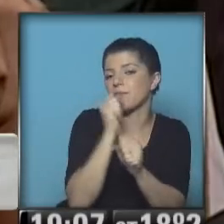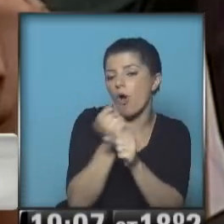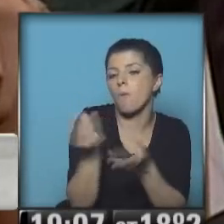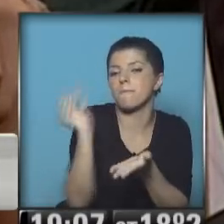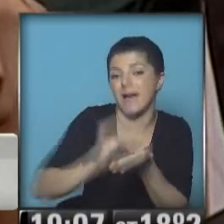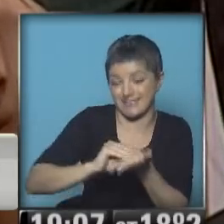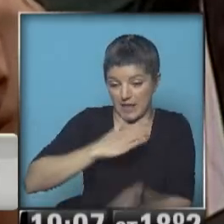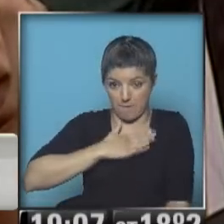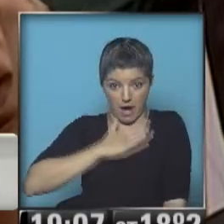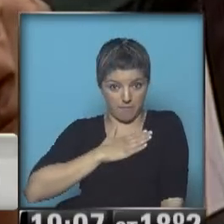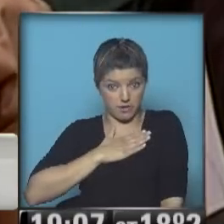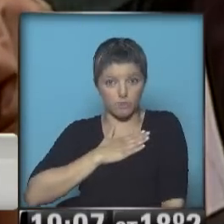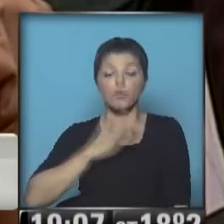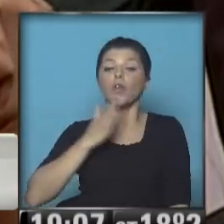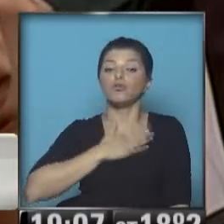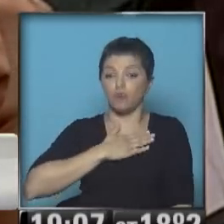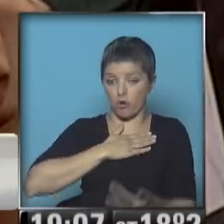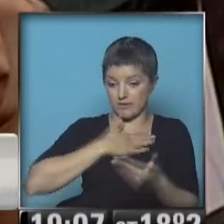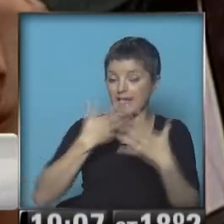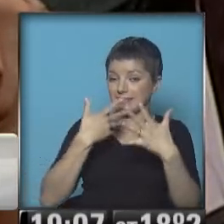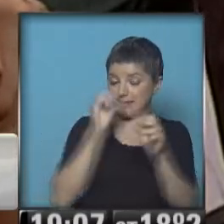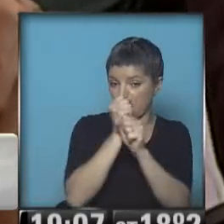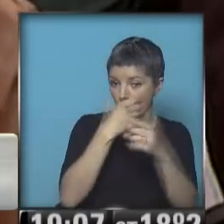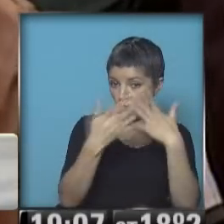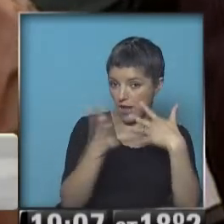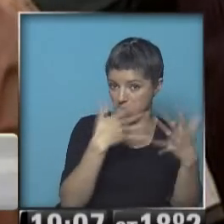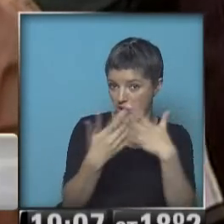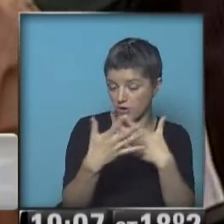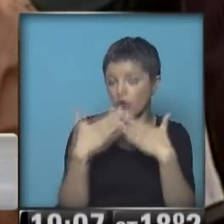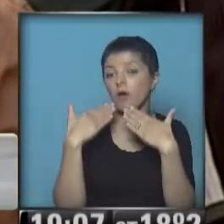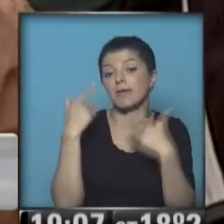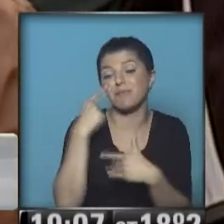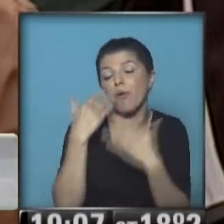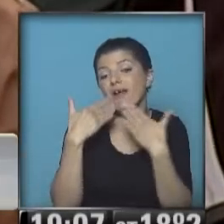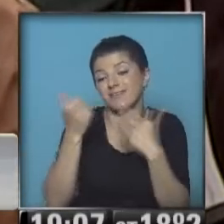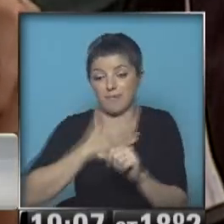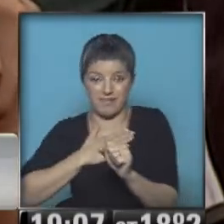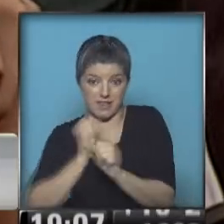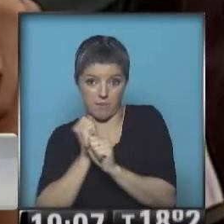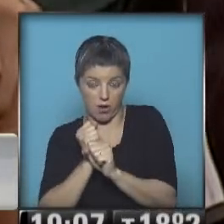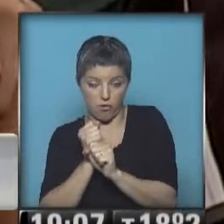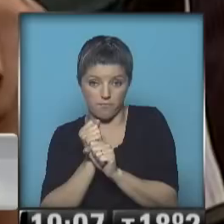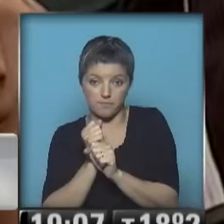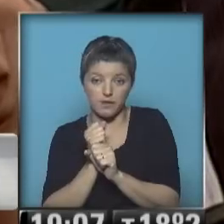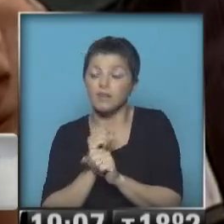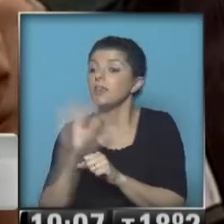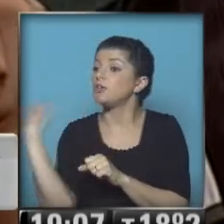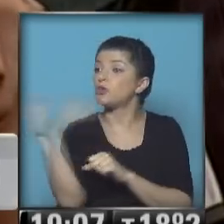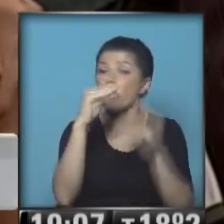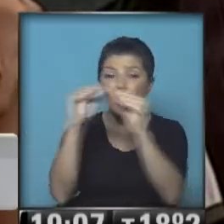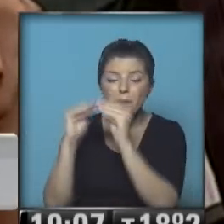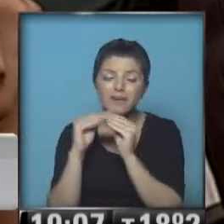para mí. Digamos, yo soy artesana y vivo de mis recursos, y con todos mis compañeros estamos